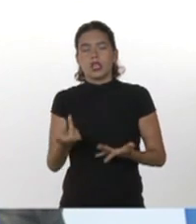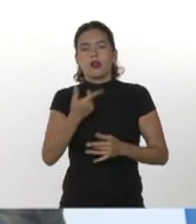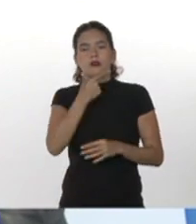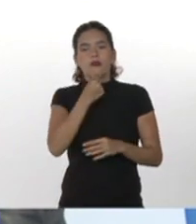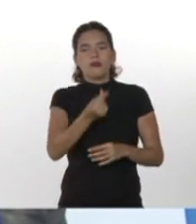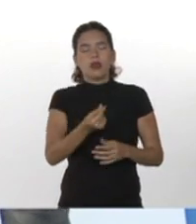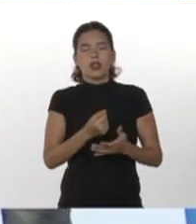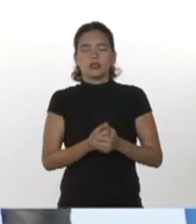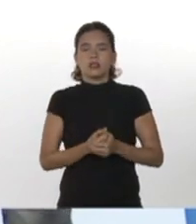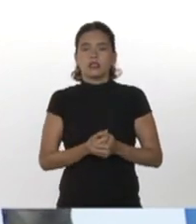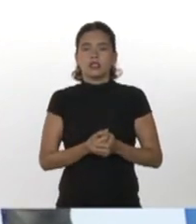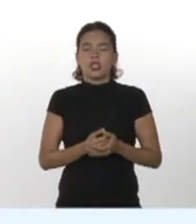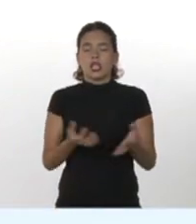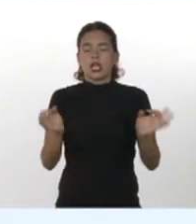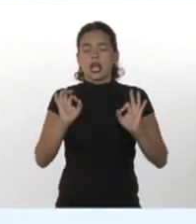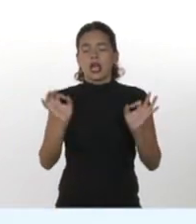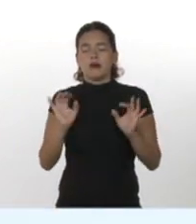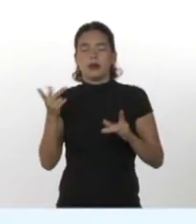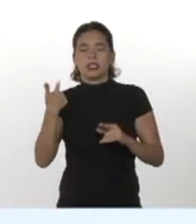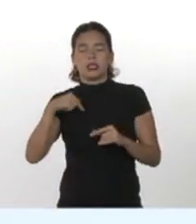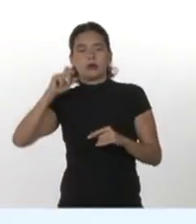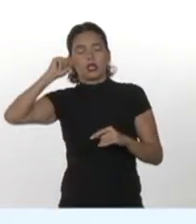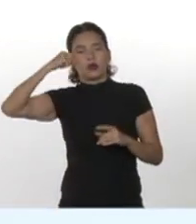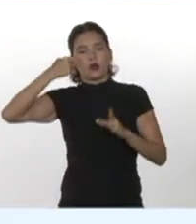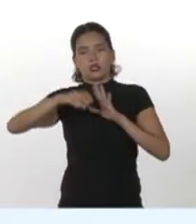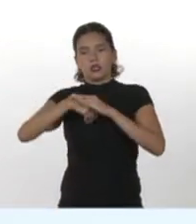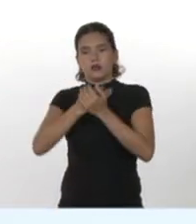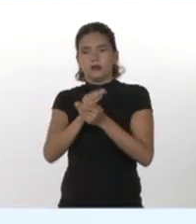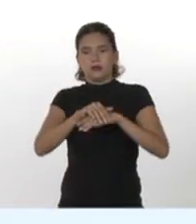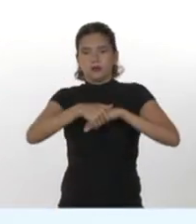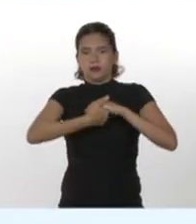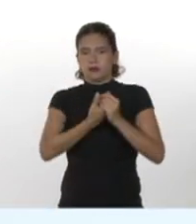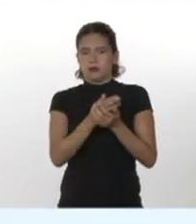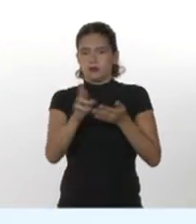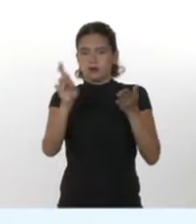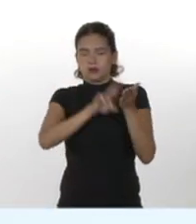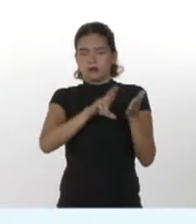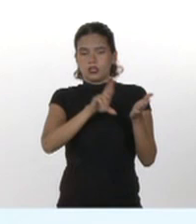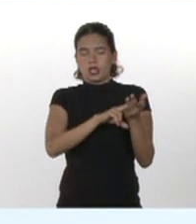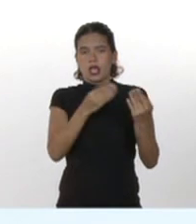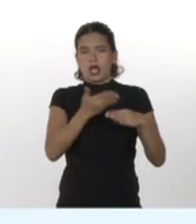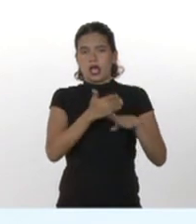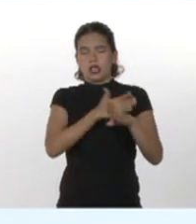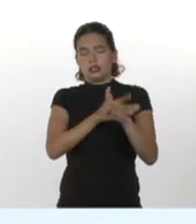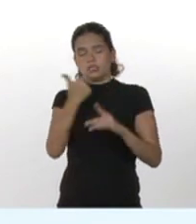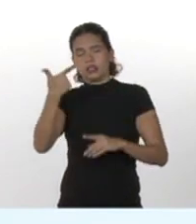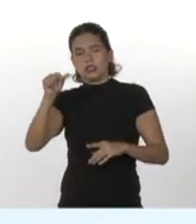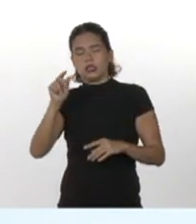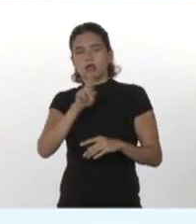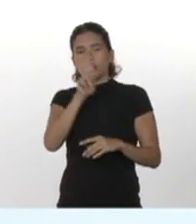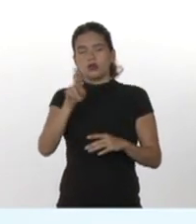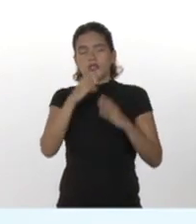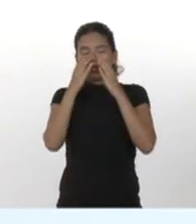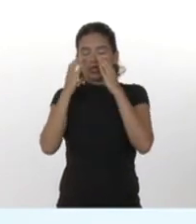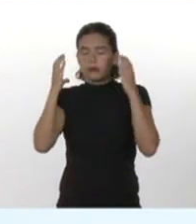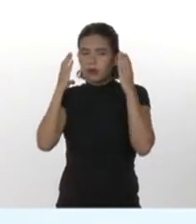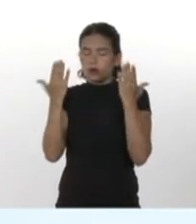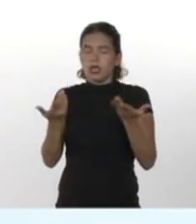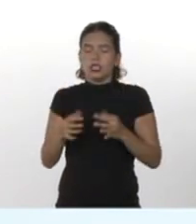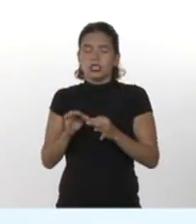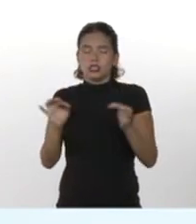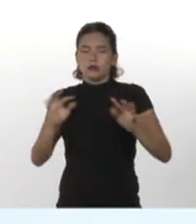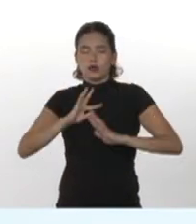muy fácil, Guliani. Solo debemos recordar el lavado frecuente de las manos con agua y jabón. Y antes de salir, utilizar el tapabocas. Ah, y claro,